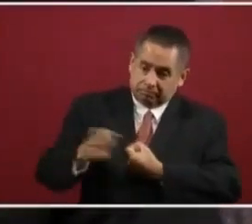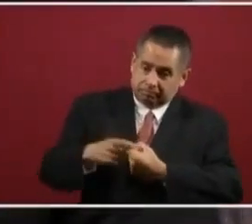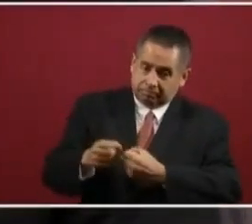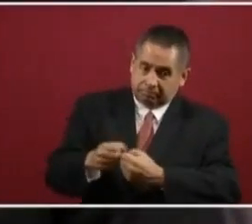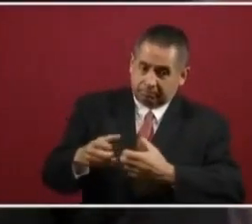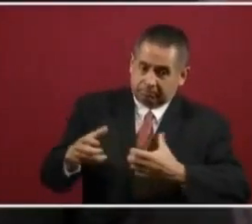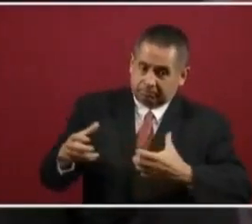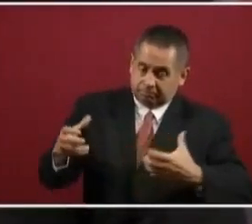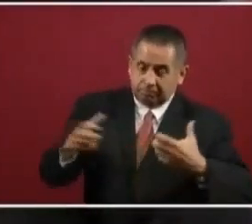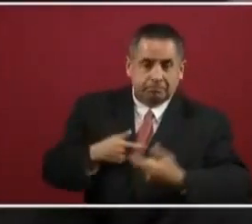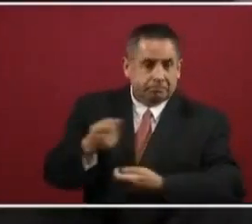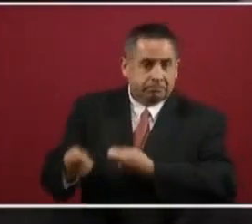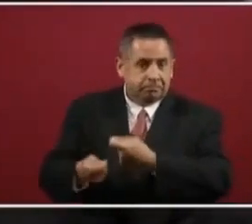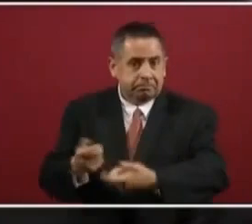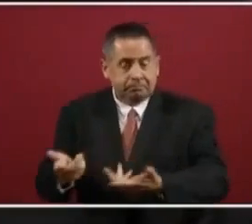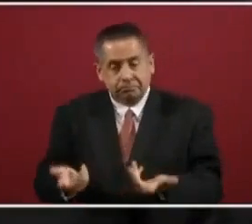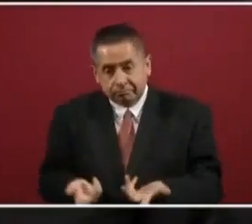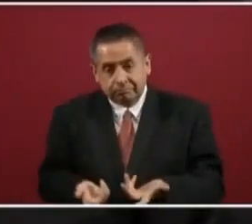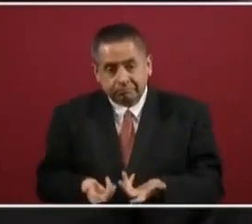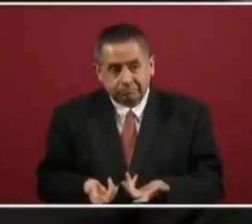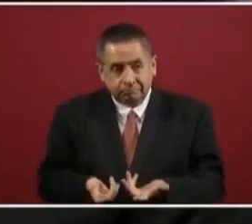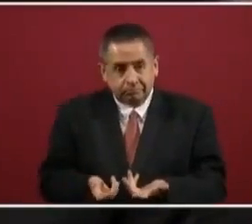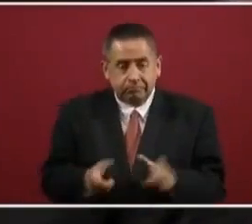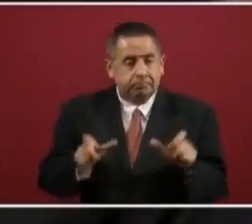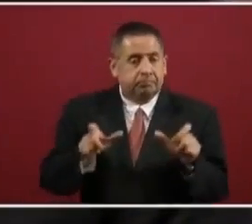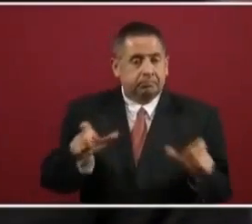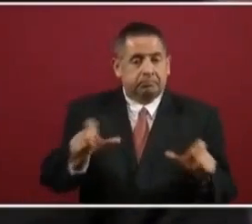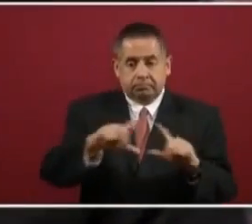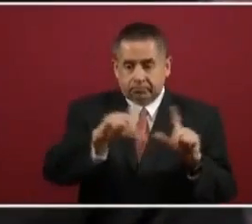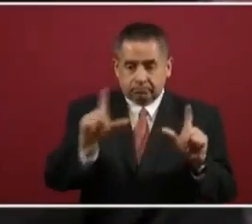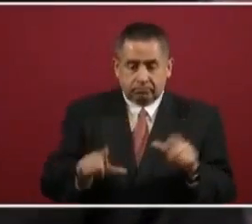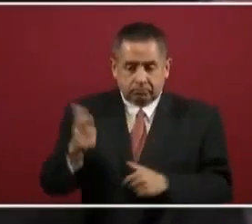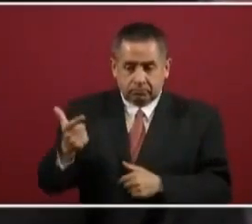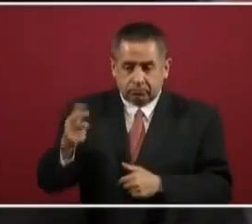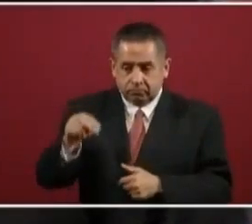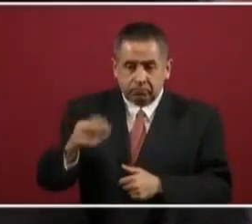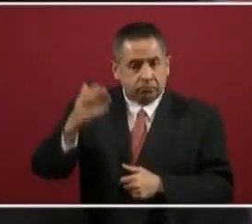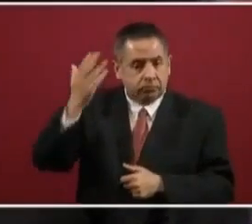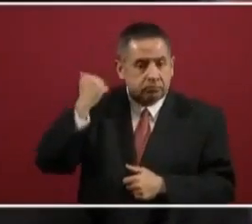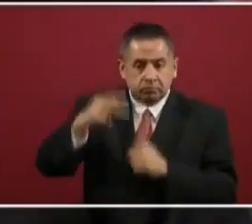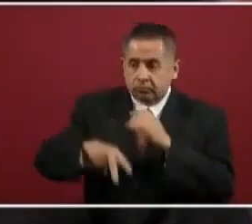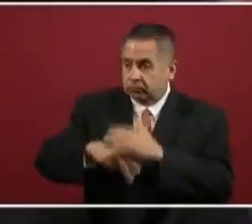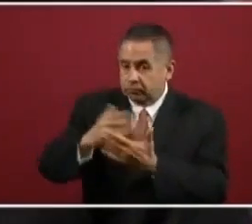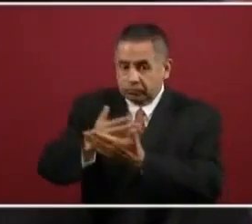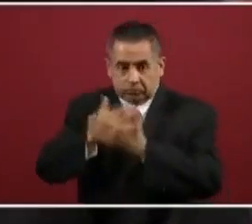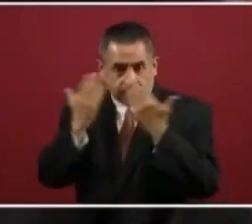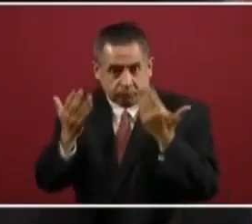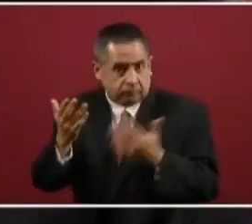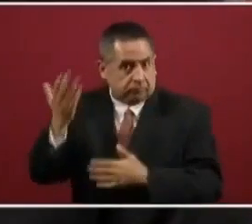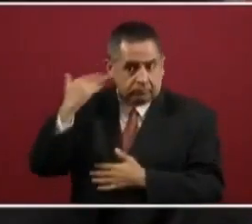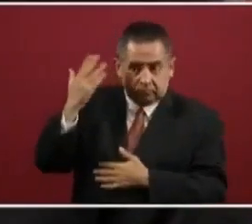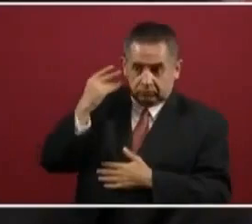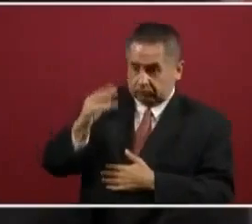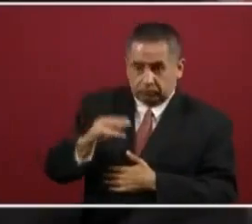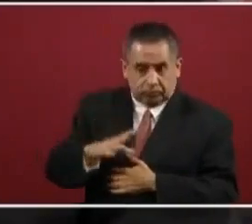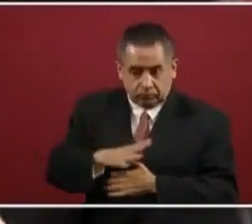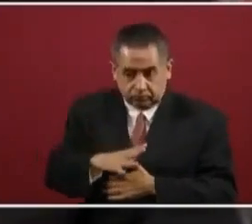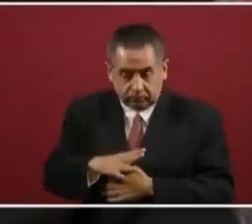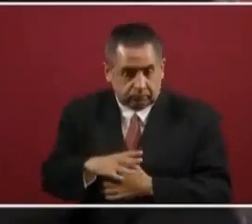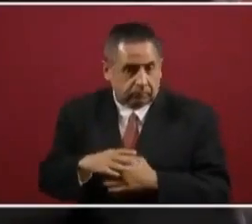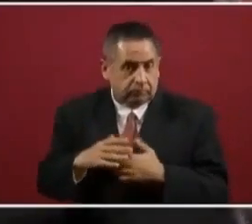porque la guardia nacional no existía